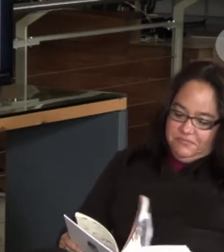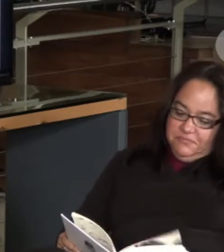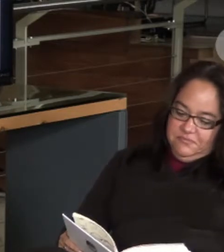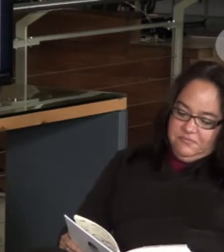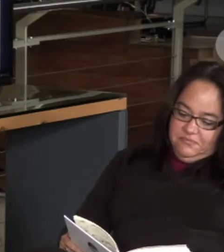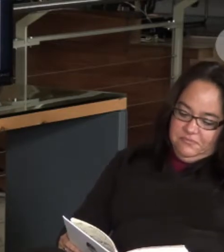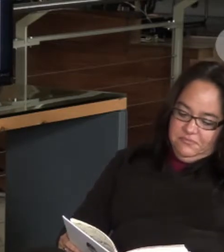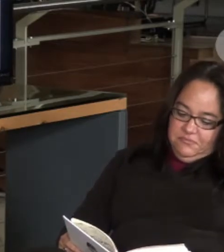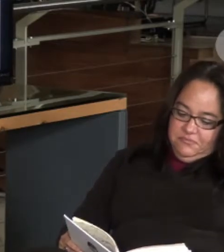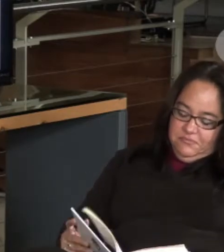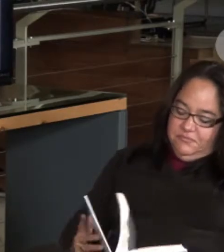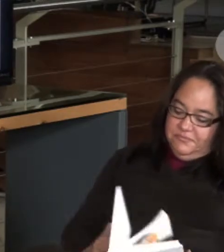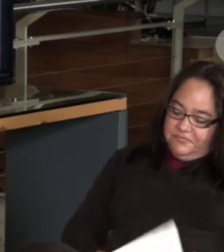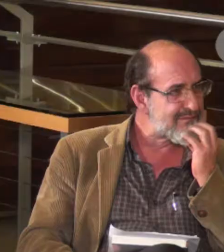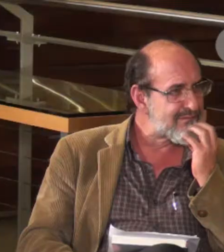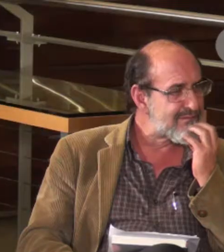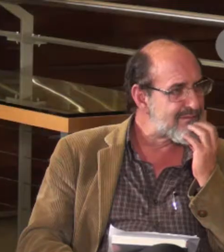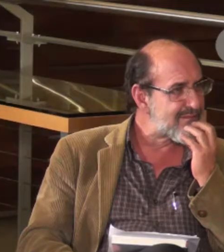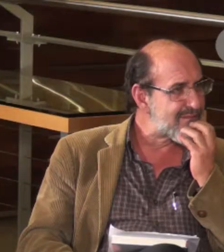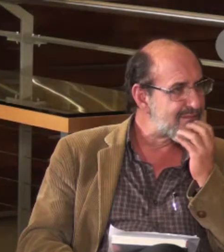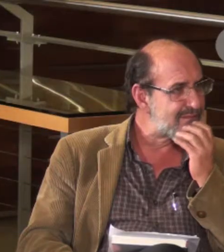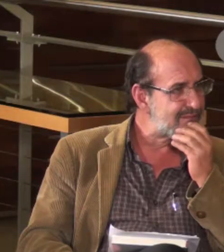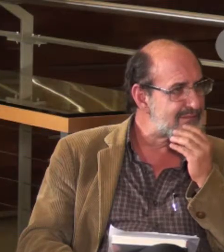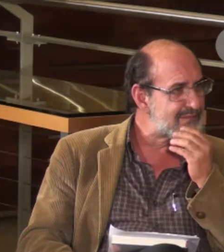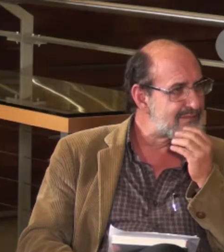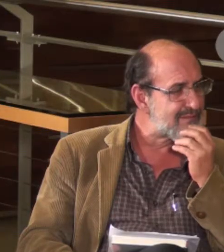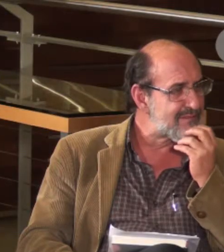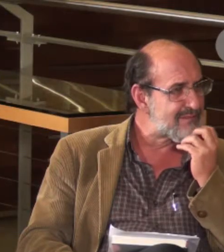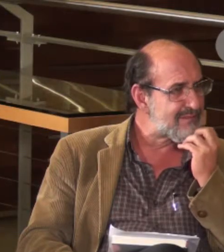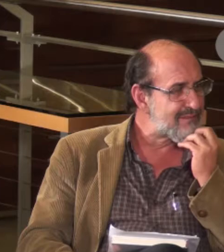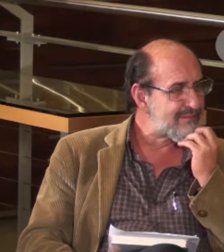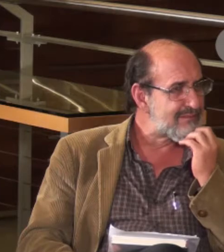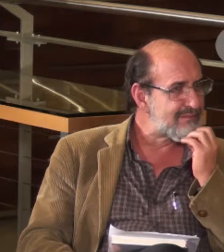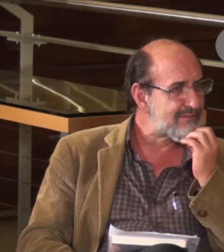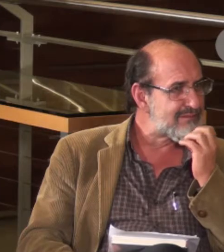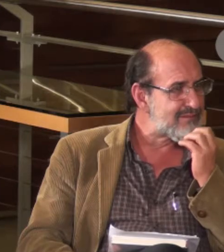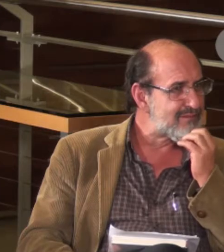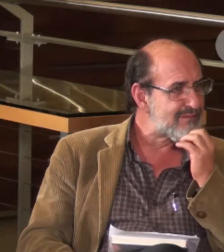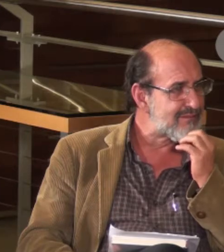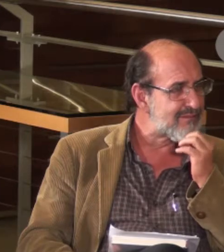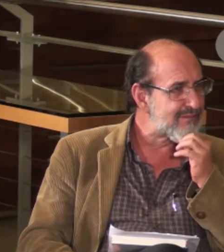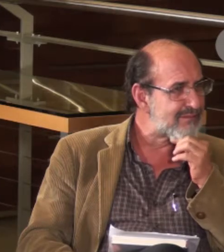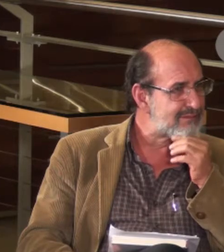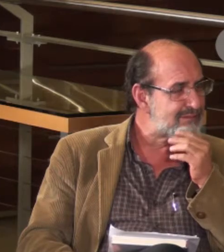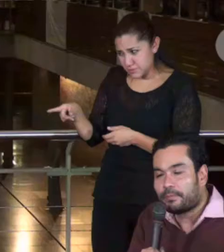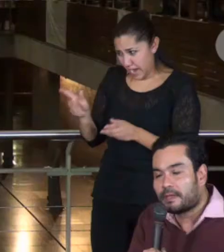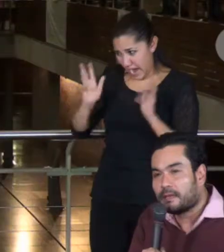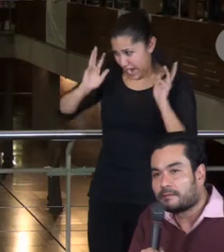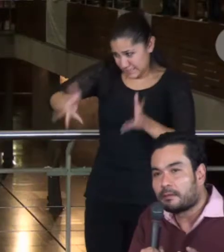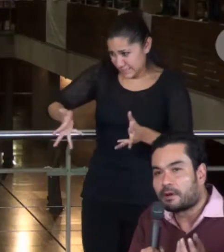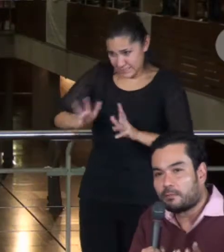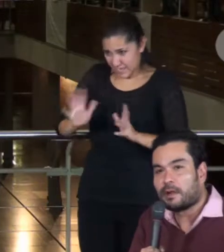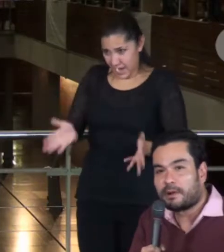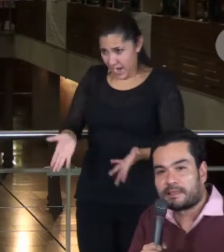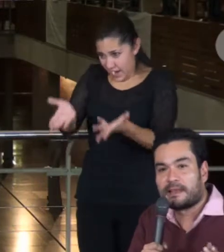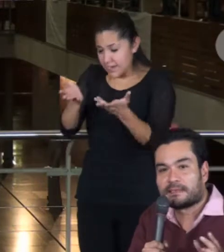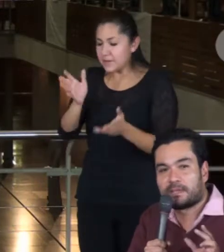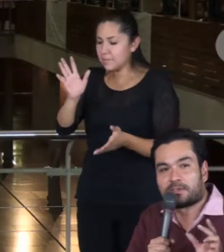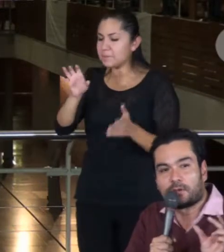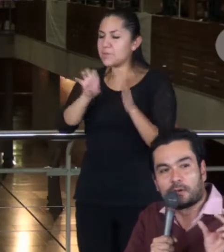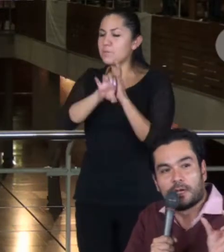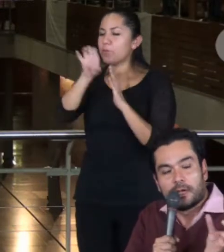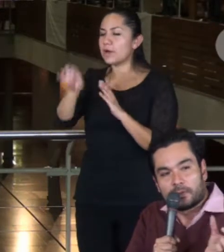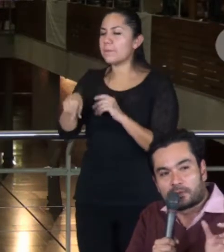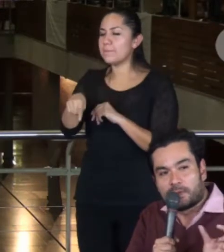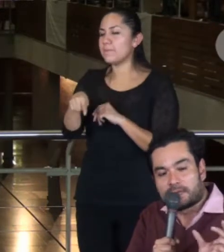como caído también y después ya sino y así que era que era este por ejemplo en la parte de la